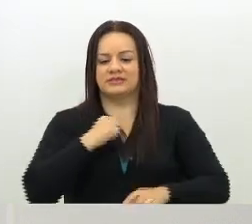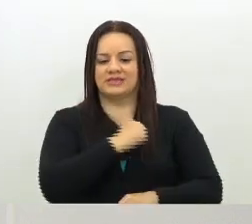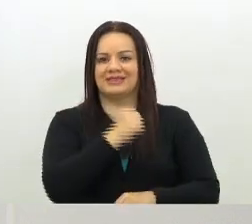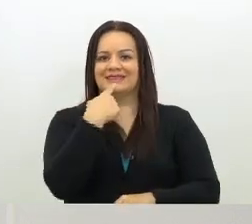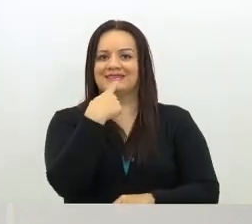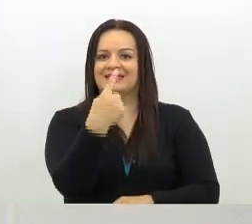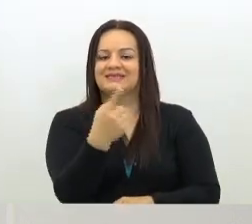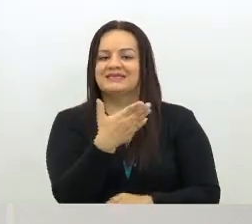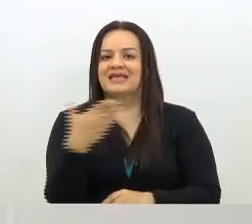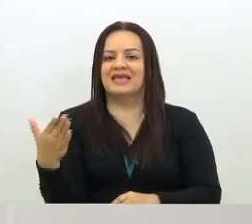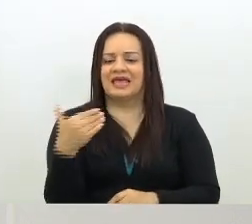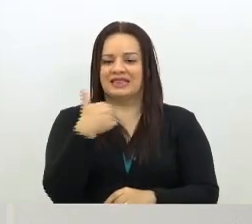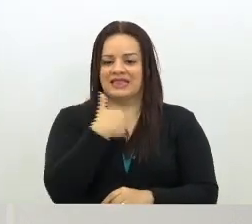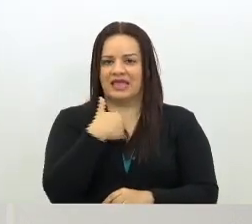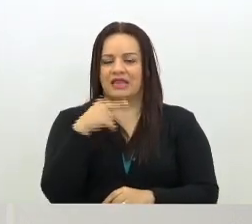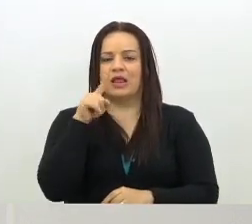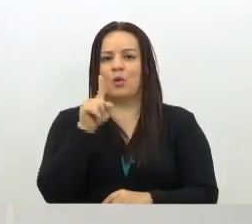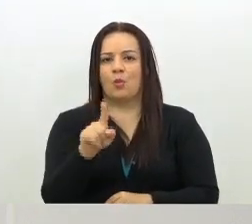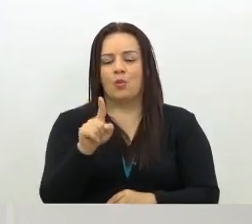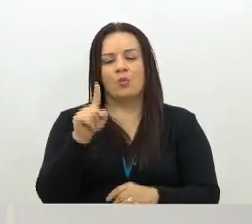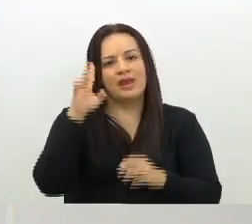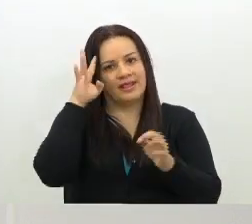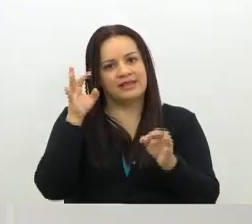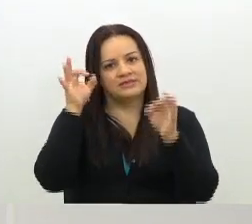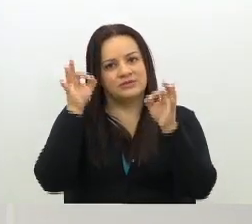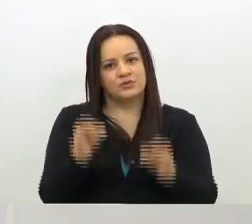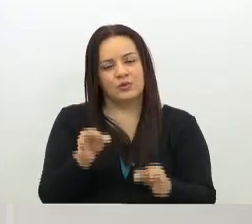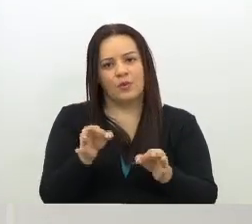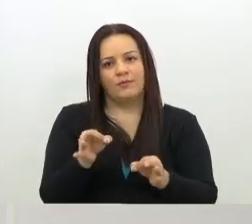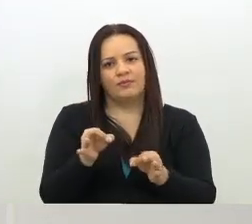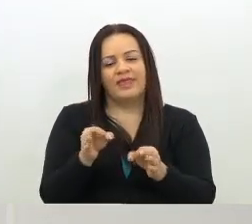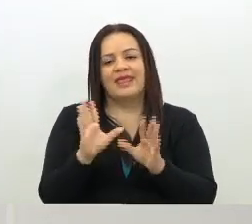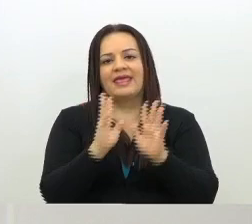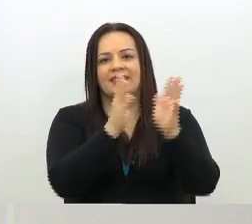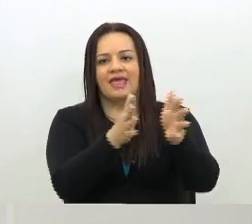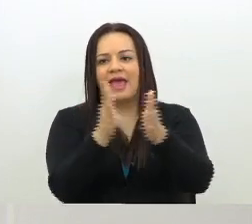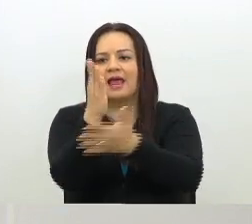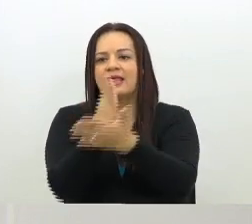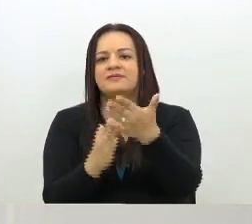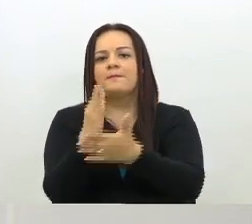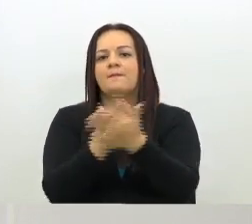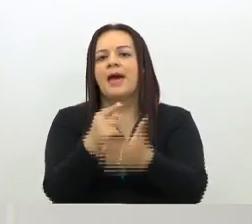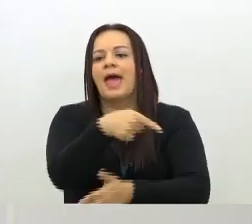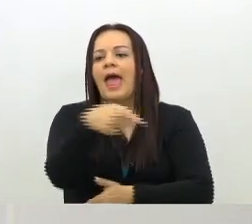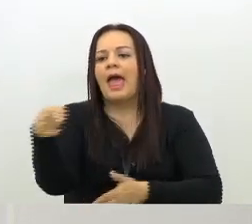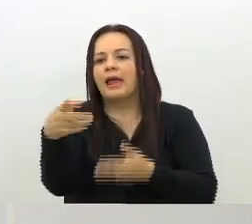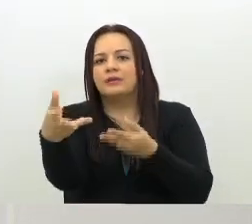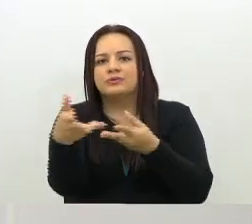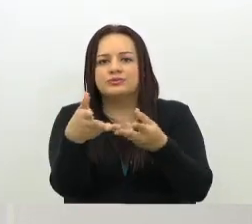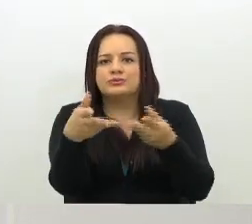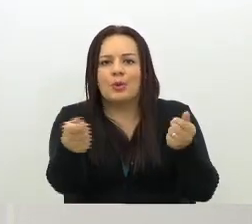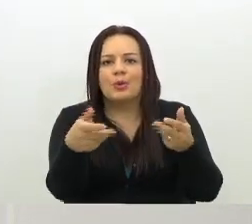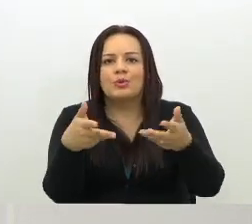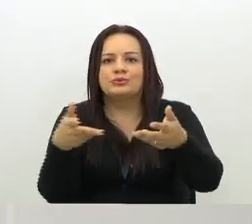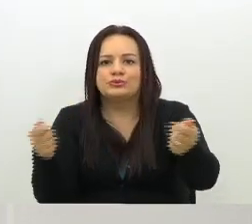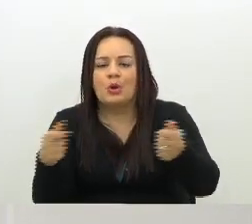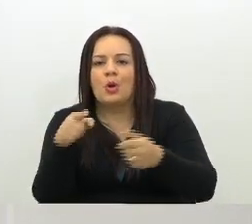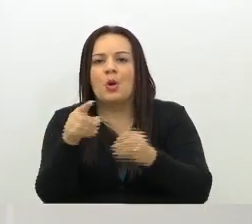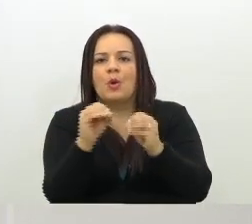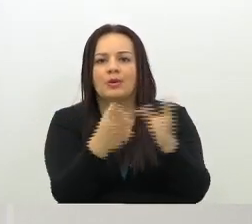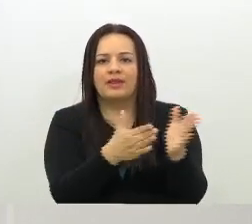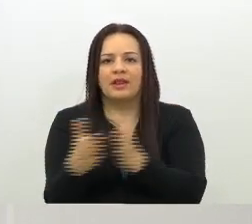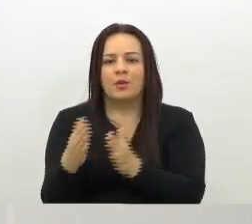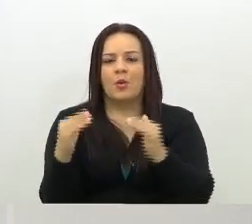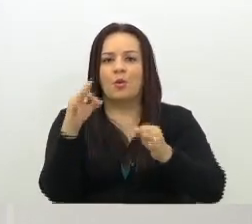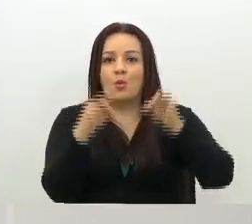que toma una posición intermedia, que deja a las partes su solución, y los ordenamientos jurídicos de diferentes países